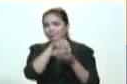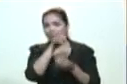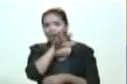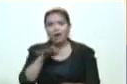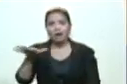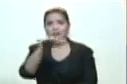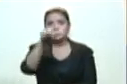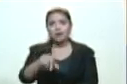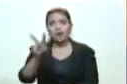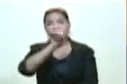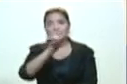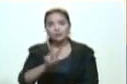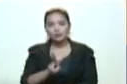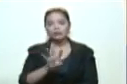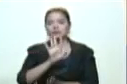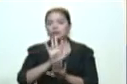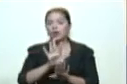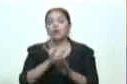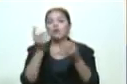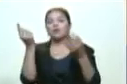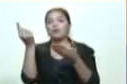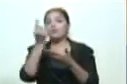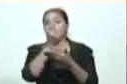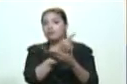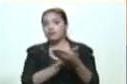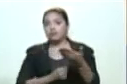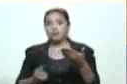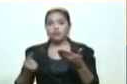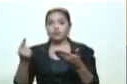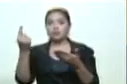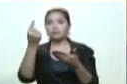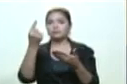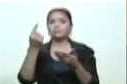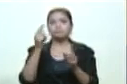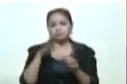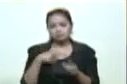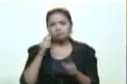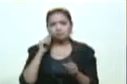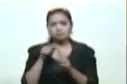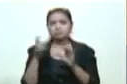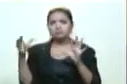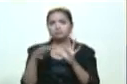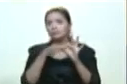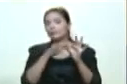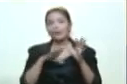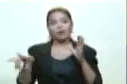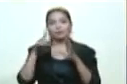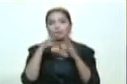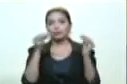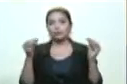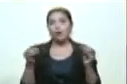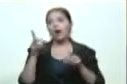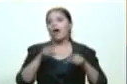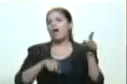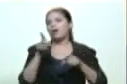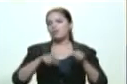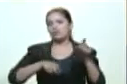Venezuela, con un método que sea afín en todos los casos, en algunos